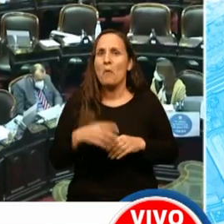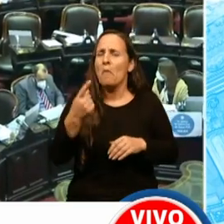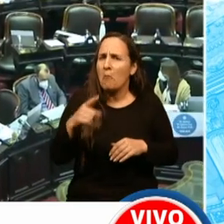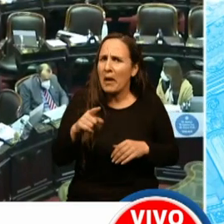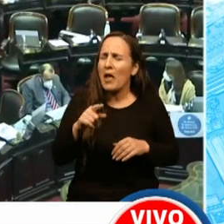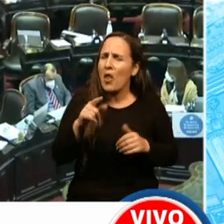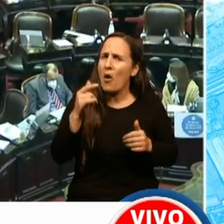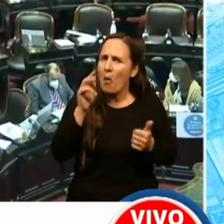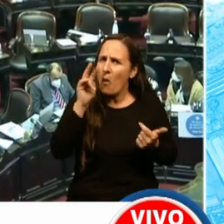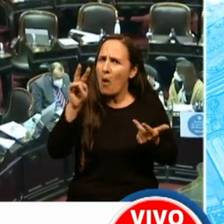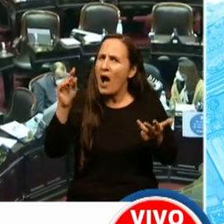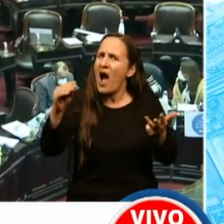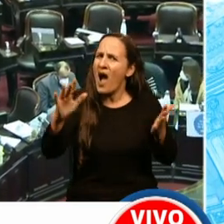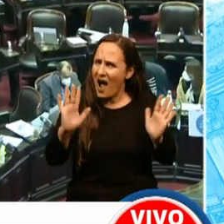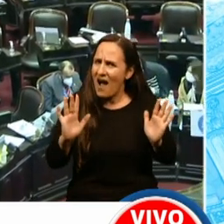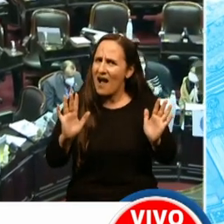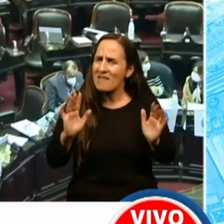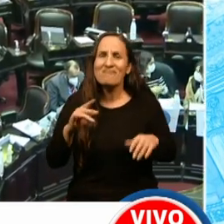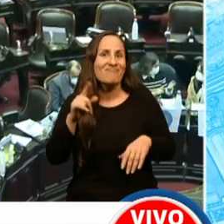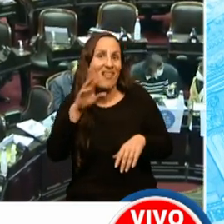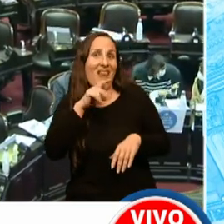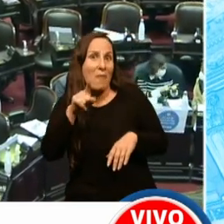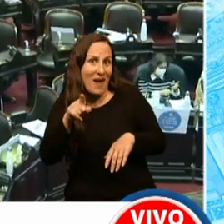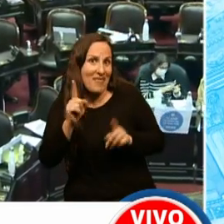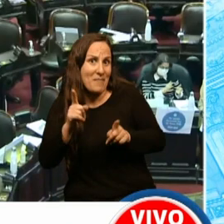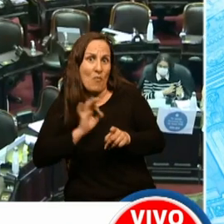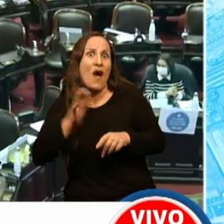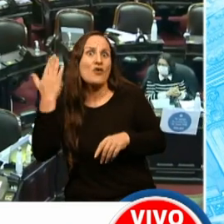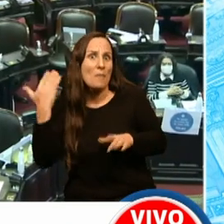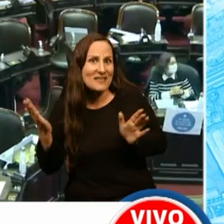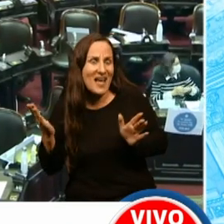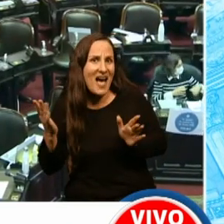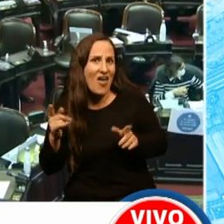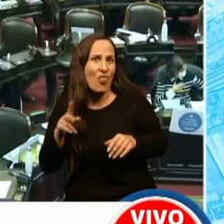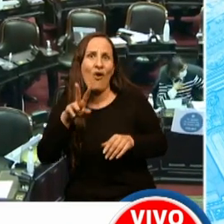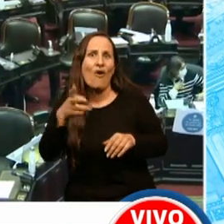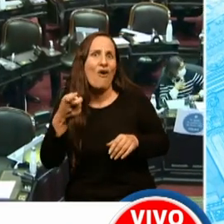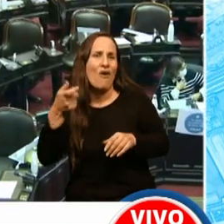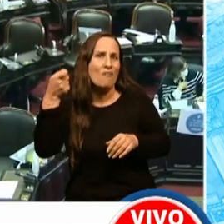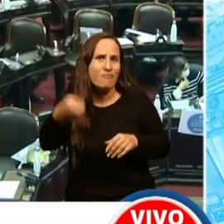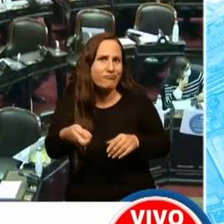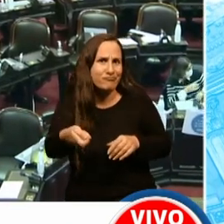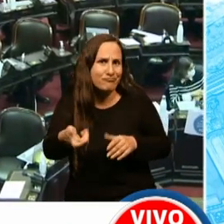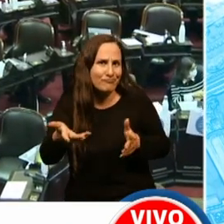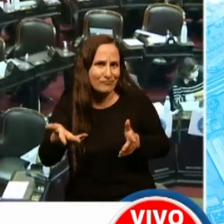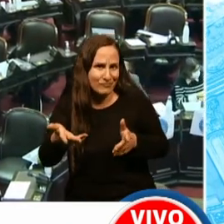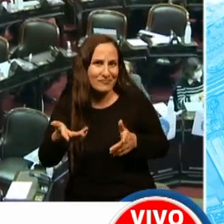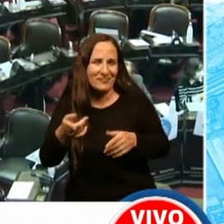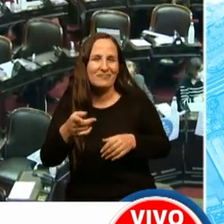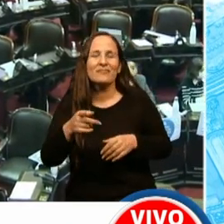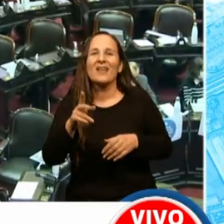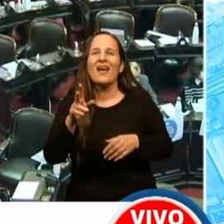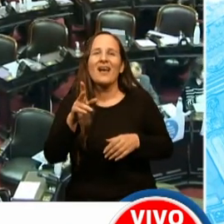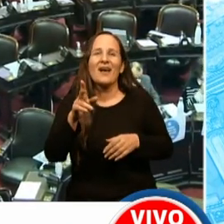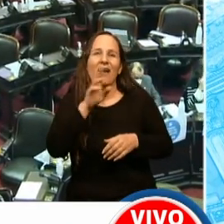viendo y lo vimos en la plata el año pasado con un travesti cidh yo que ocurrió tras apuñalar a una chica